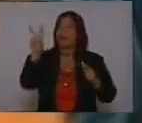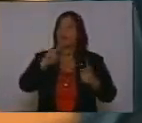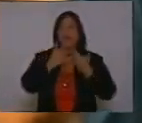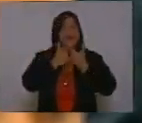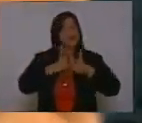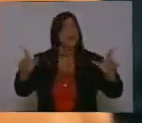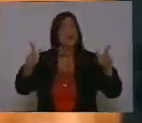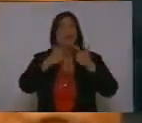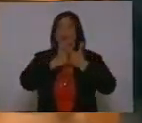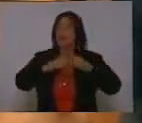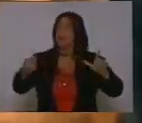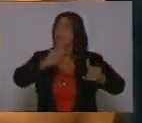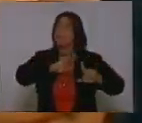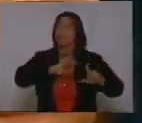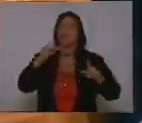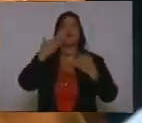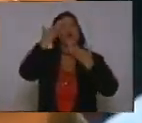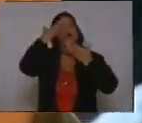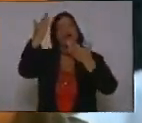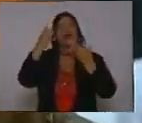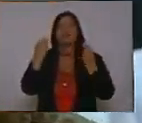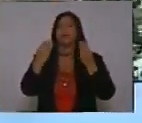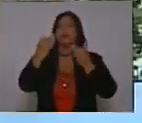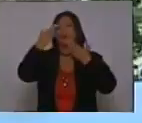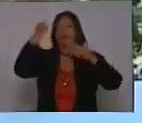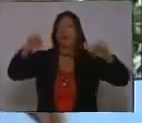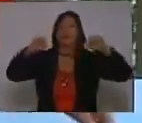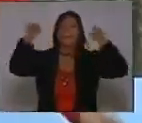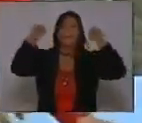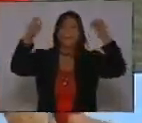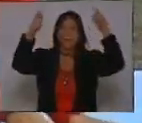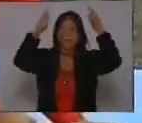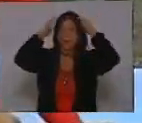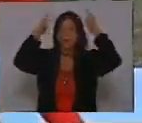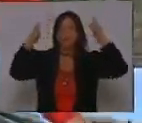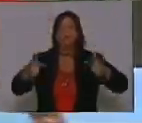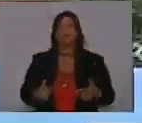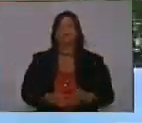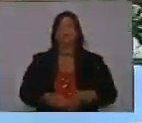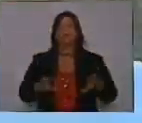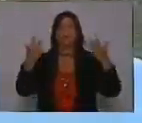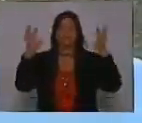libre y soberana. Muchas gracias. ¡Que viva Chávez!